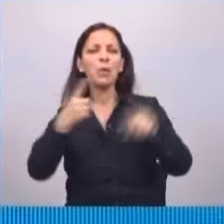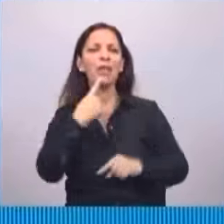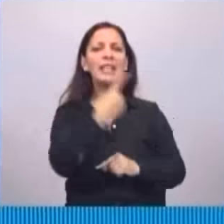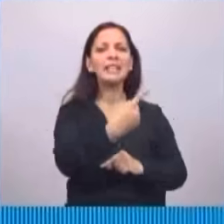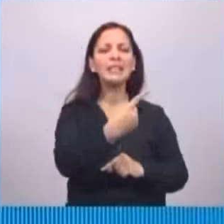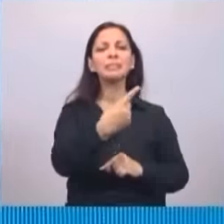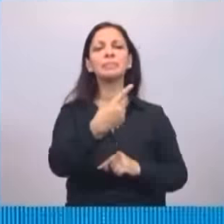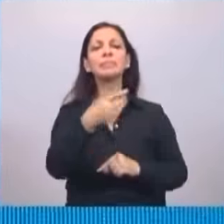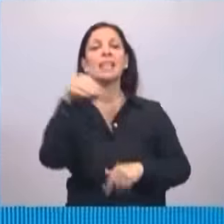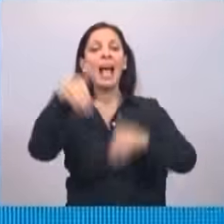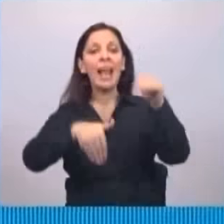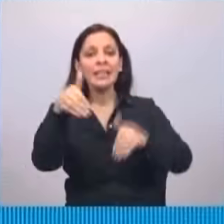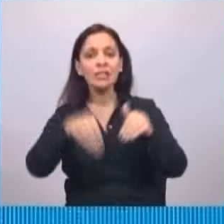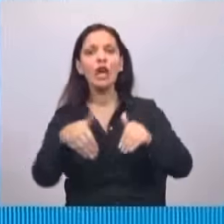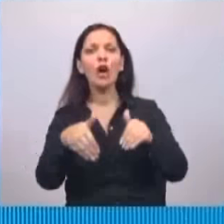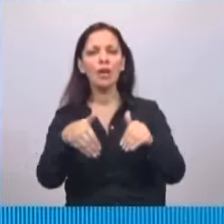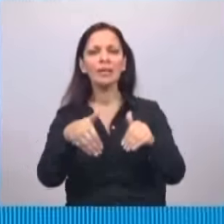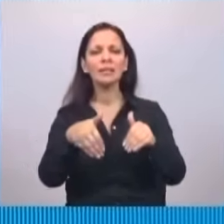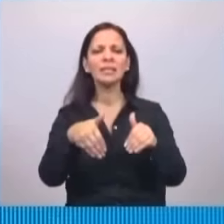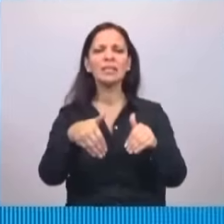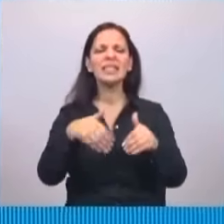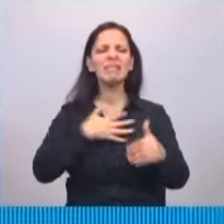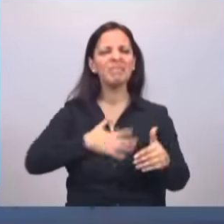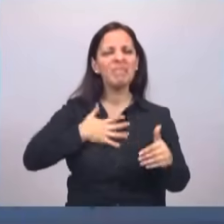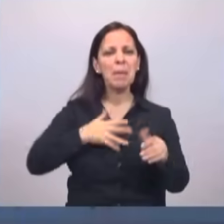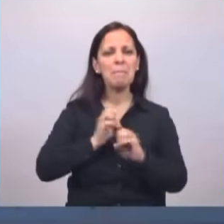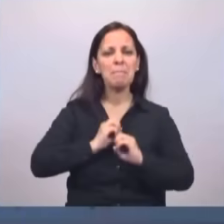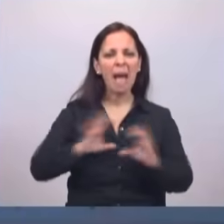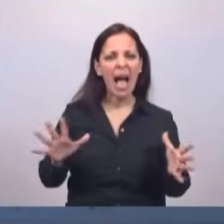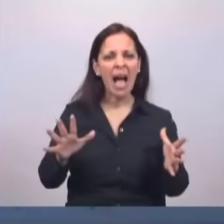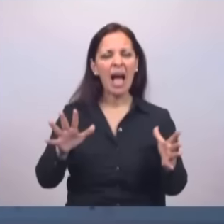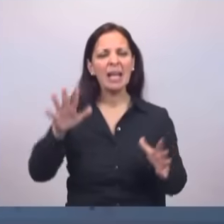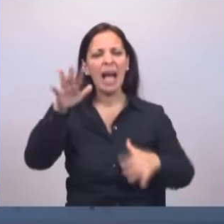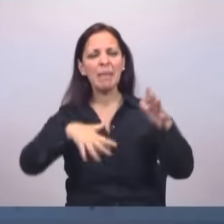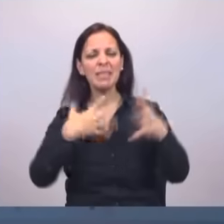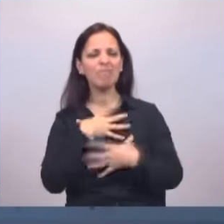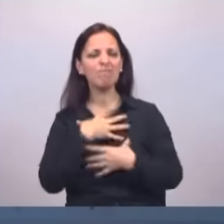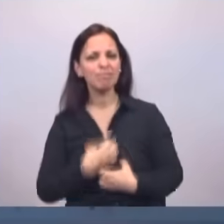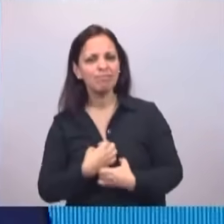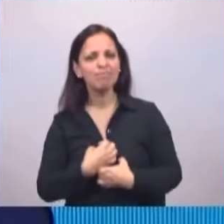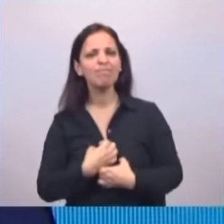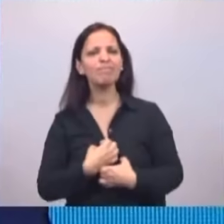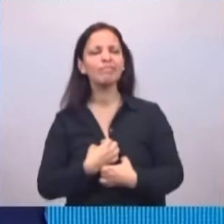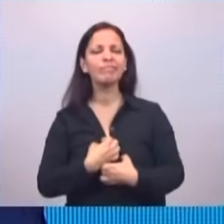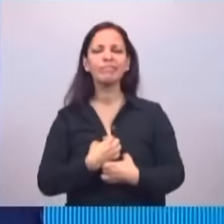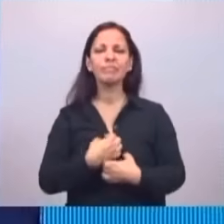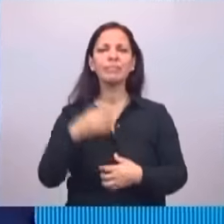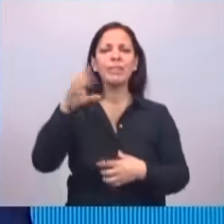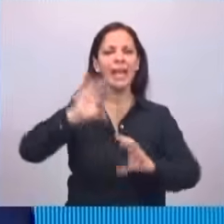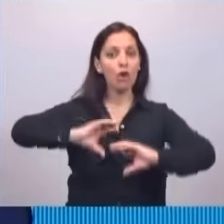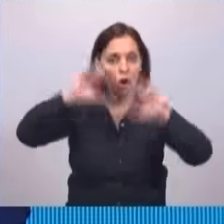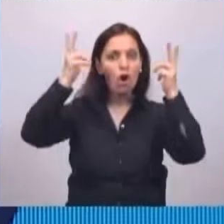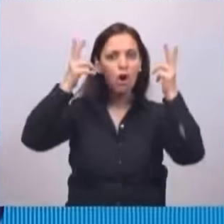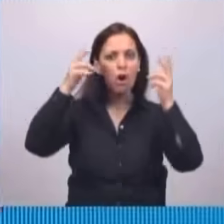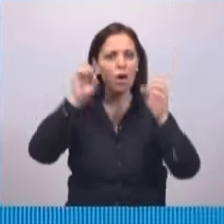que en esas elecciones hubo malestar, hubo a veces decepción, hubo también